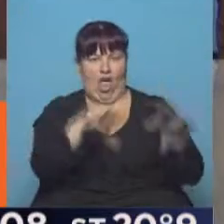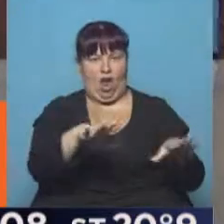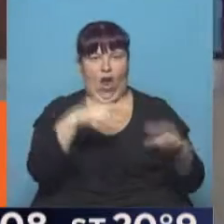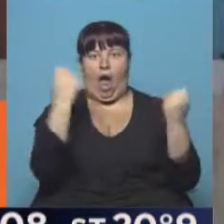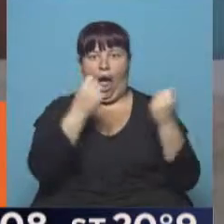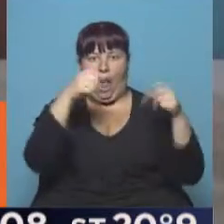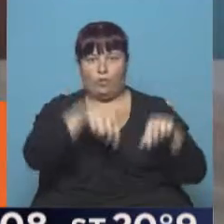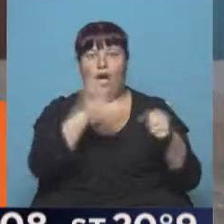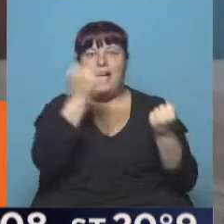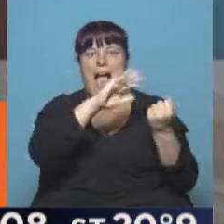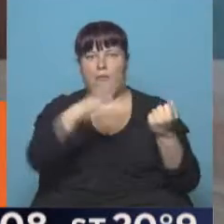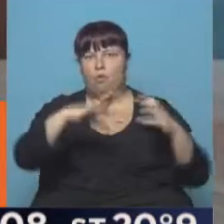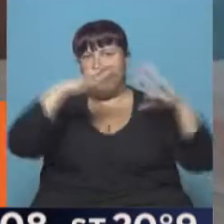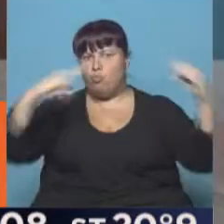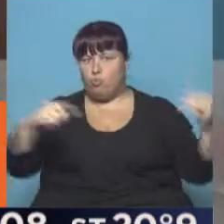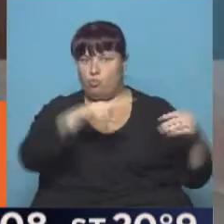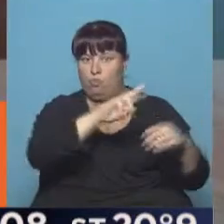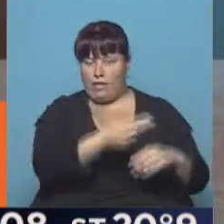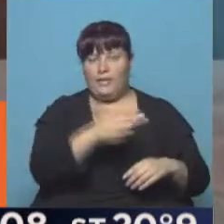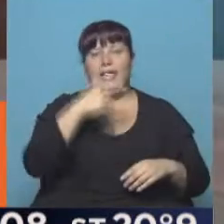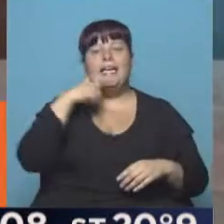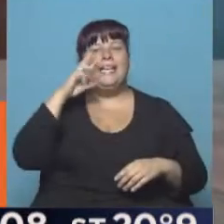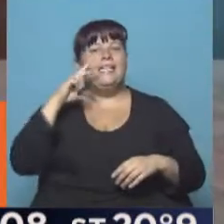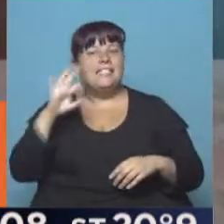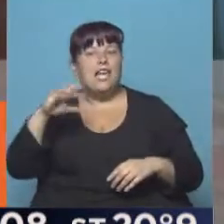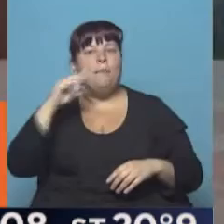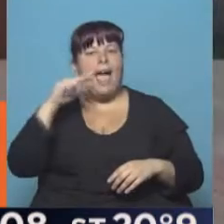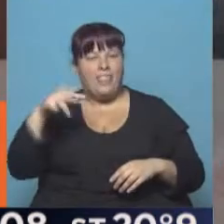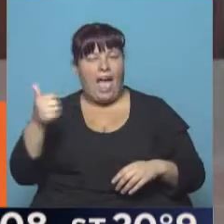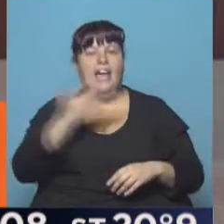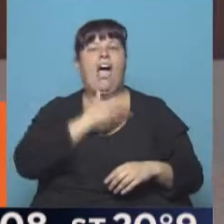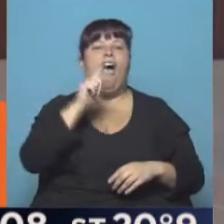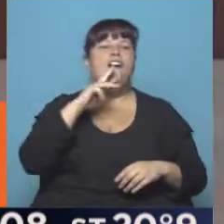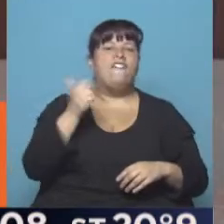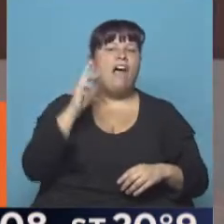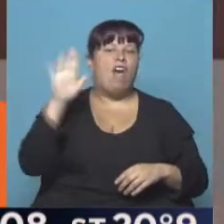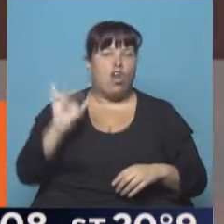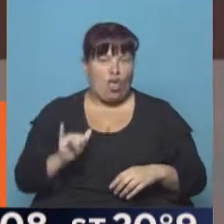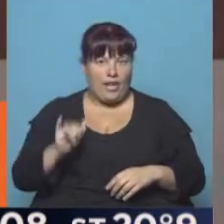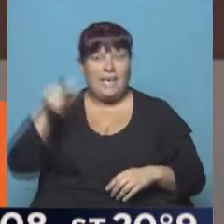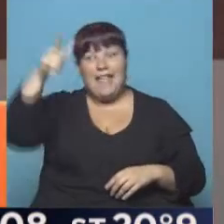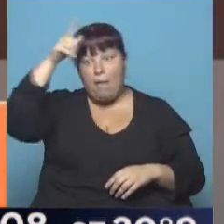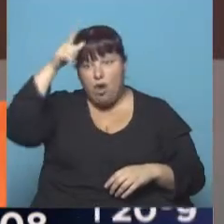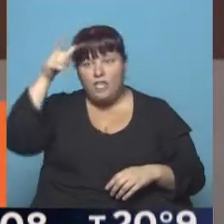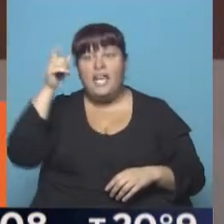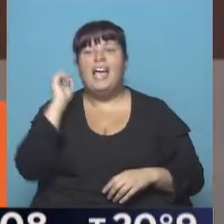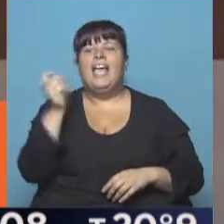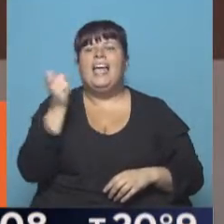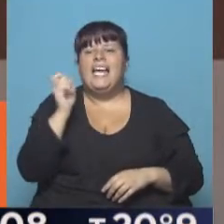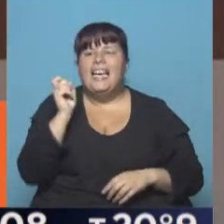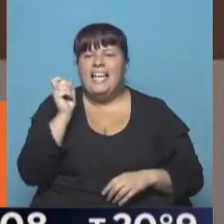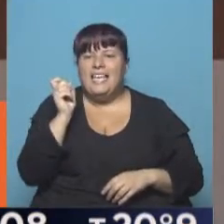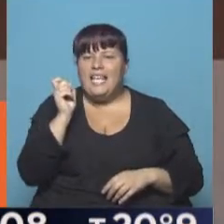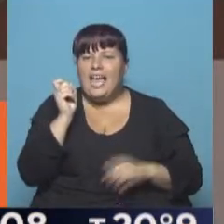deriva en su camioneta de alta gama estamos hablando de serge maidana y también de flavia rodríguez el agente y policial quienes habrían